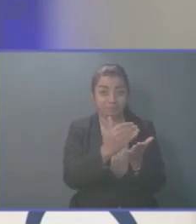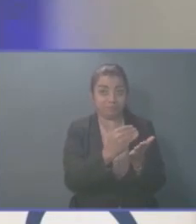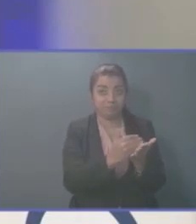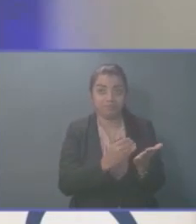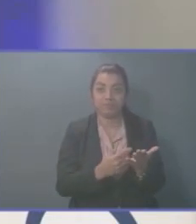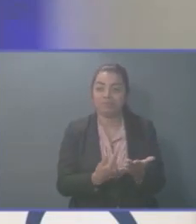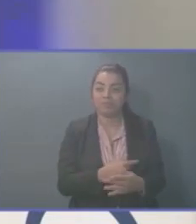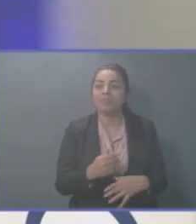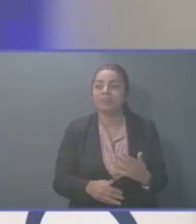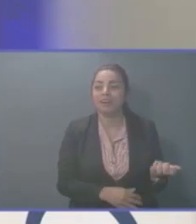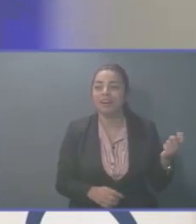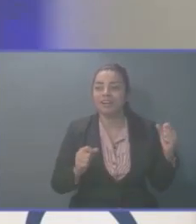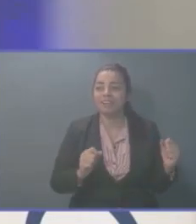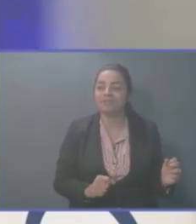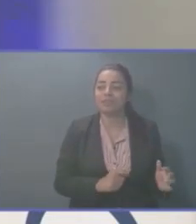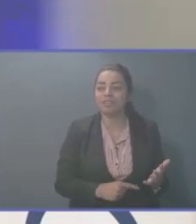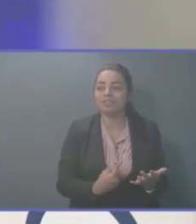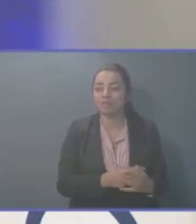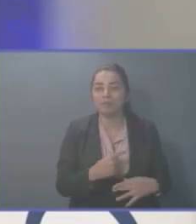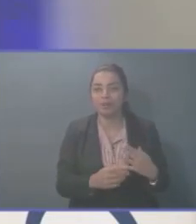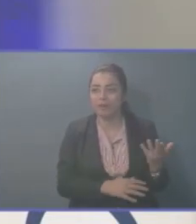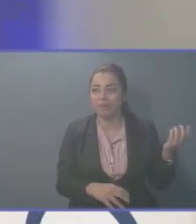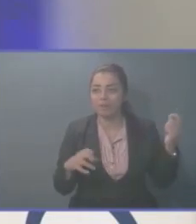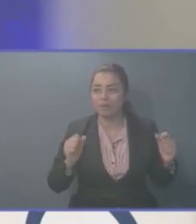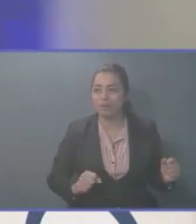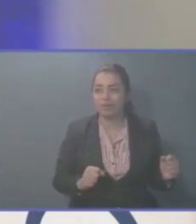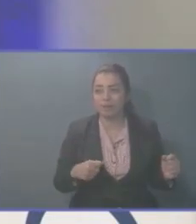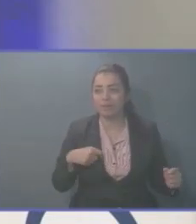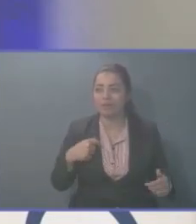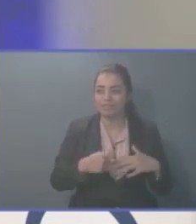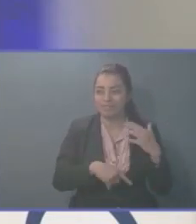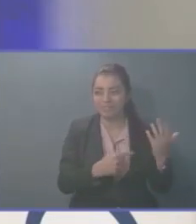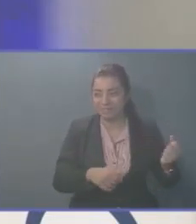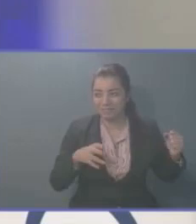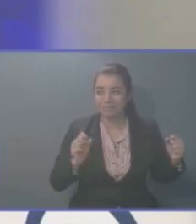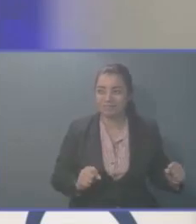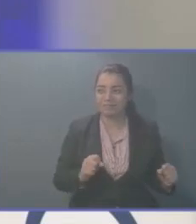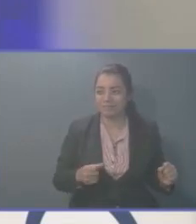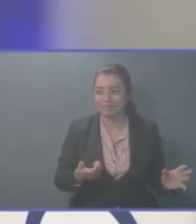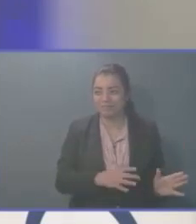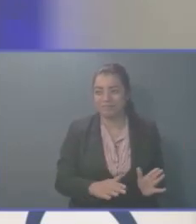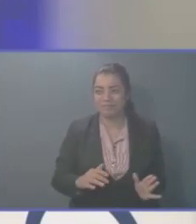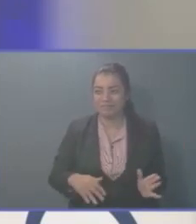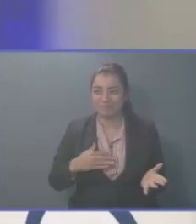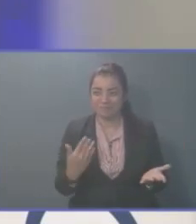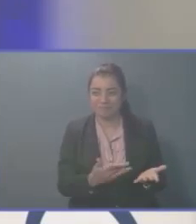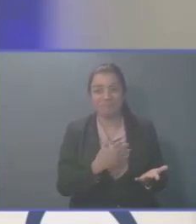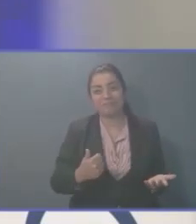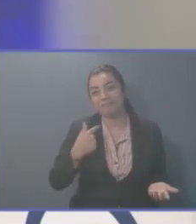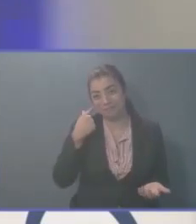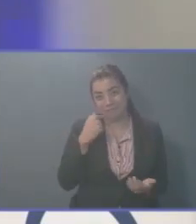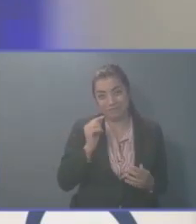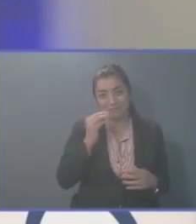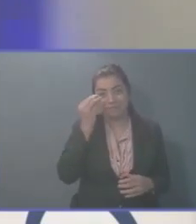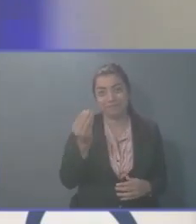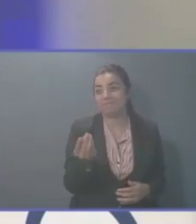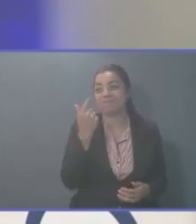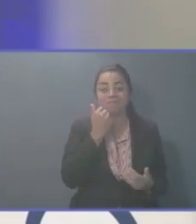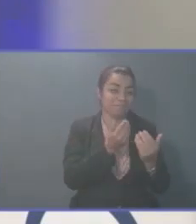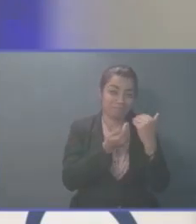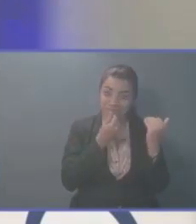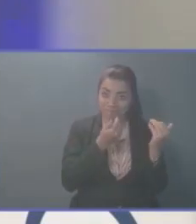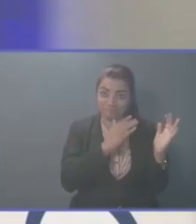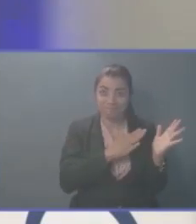El artículo al que se hacía mención, o digamos que se utilizó como parte, digamos, para